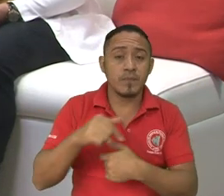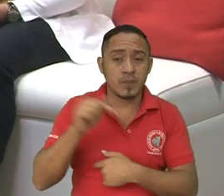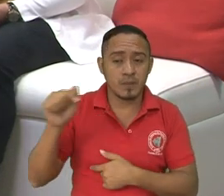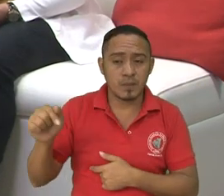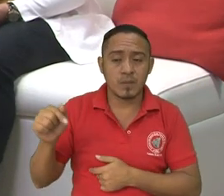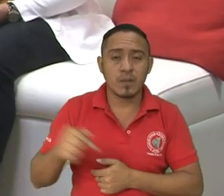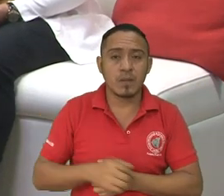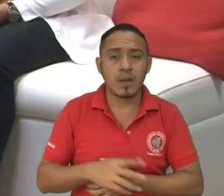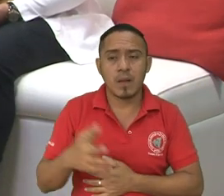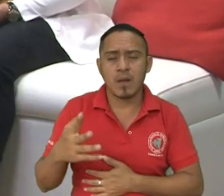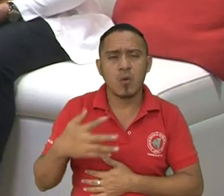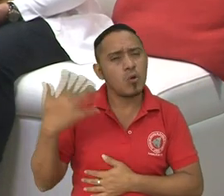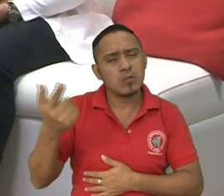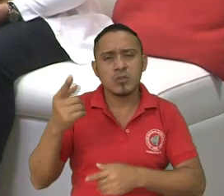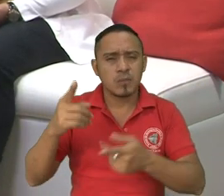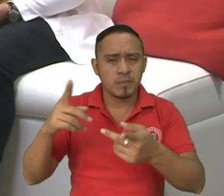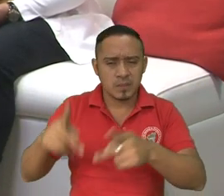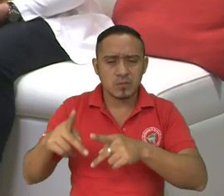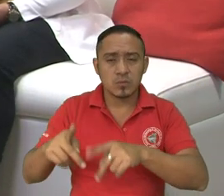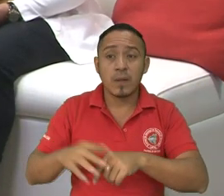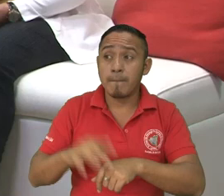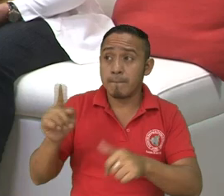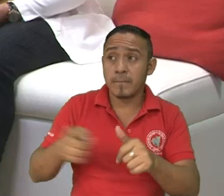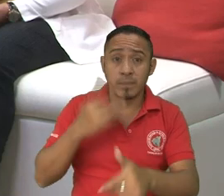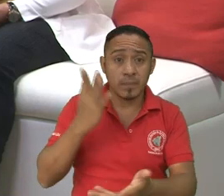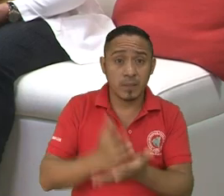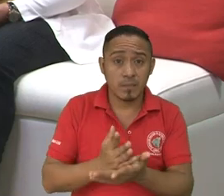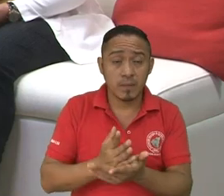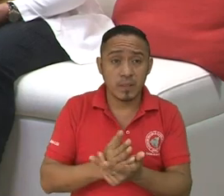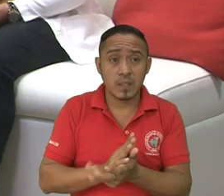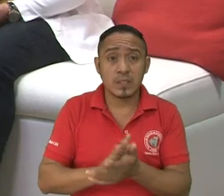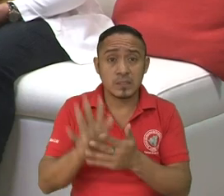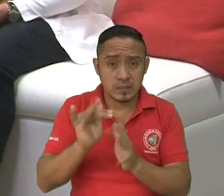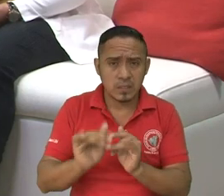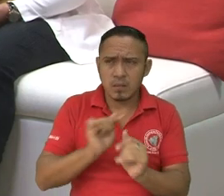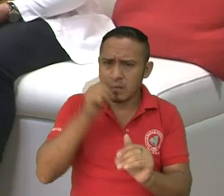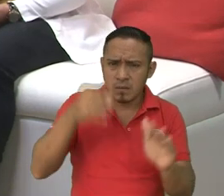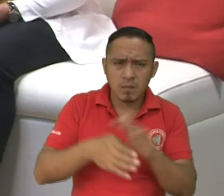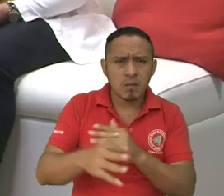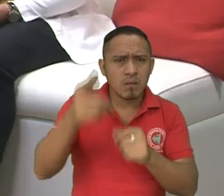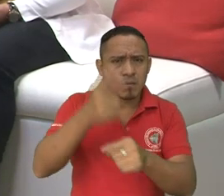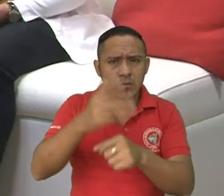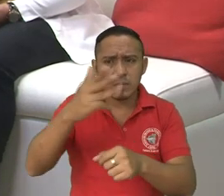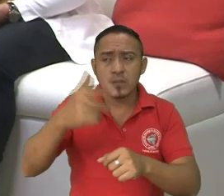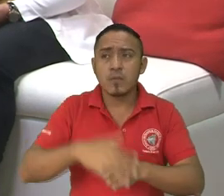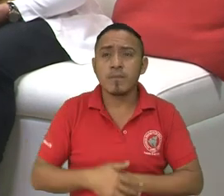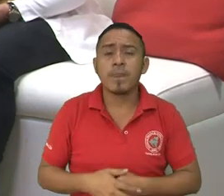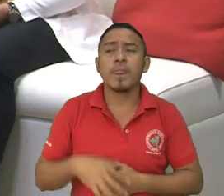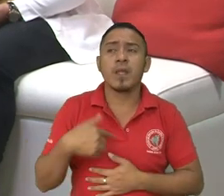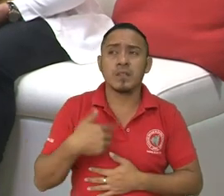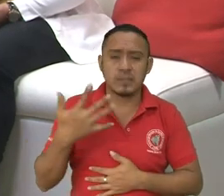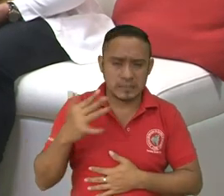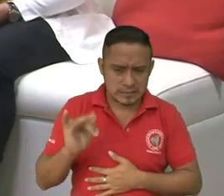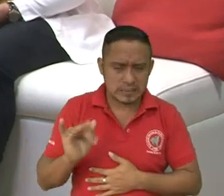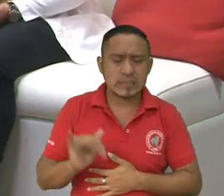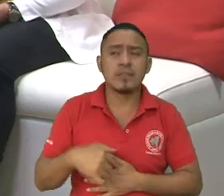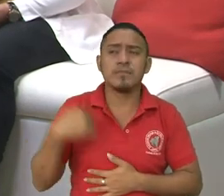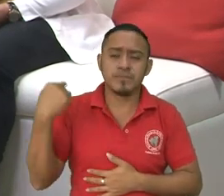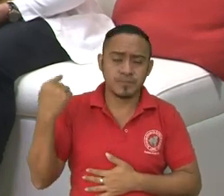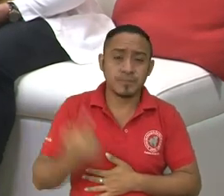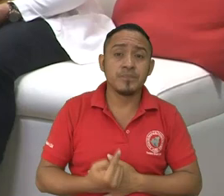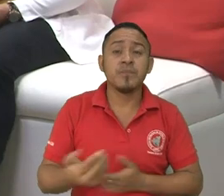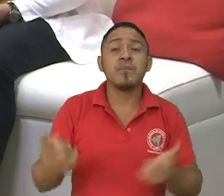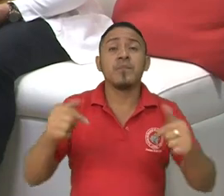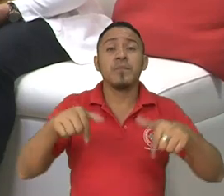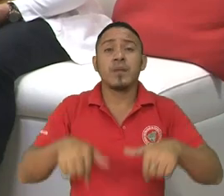compañero, me dice, primera vez que vas al canal, no, ¿verdad? Ya has ido. Sí, le digo, usted mismo me ha traído. Ahora me